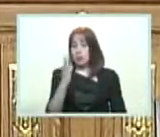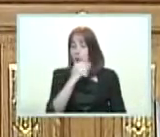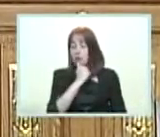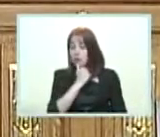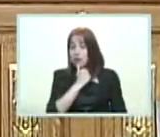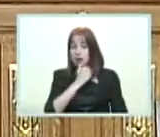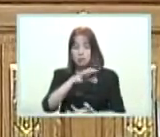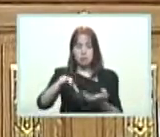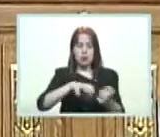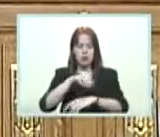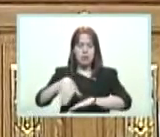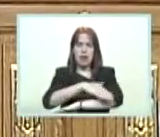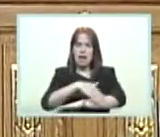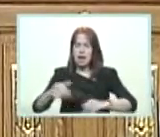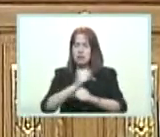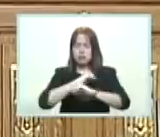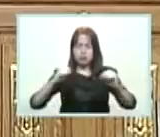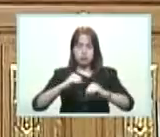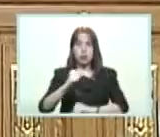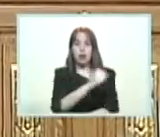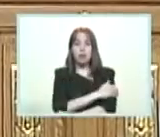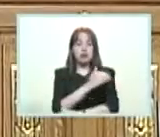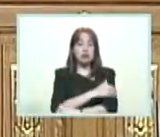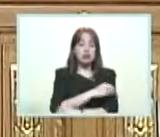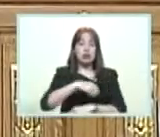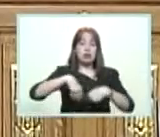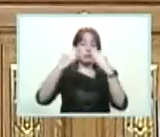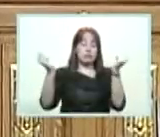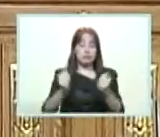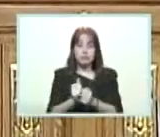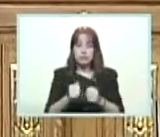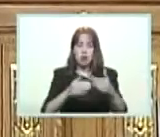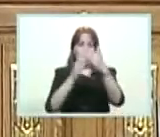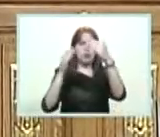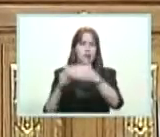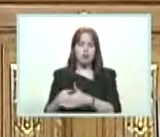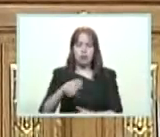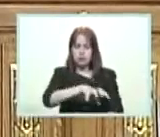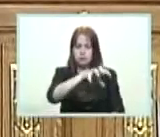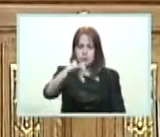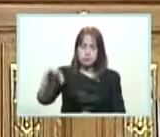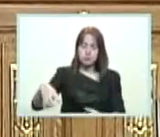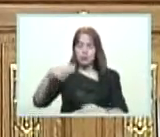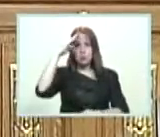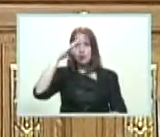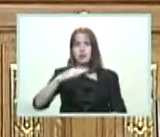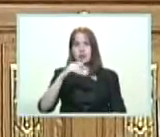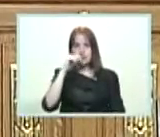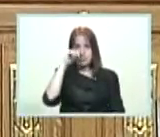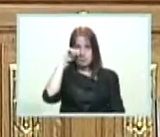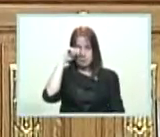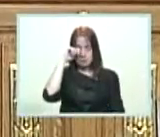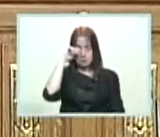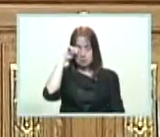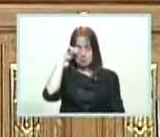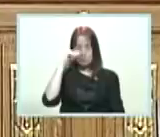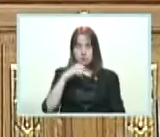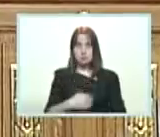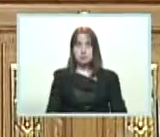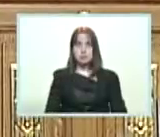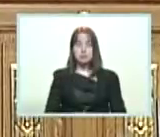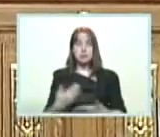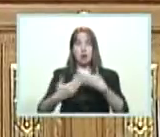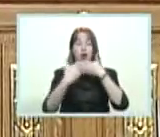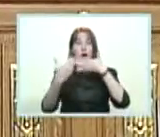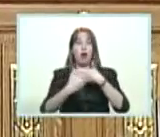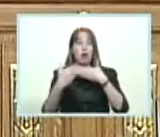guarimba, ni oposición violenta, ni ataques a bases militares, compañeros militares. El ataque a